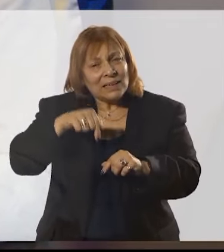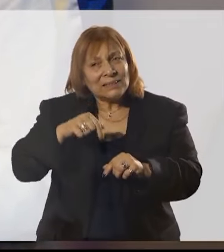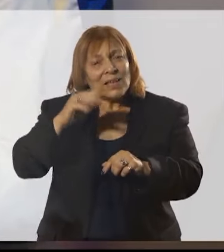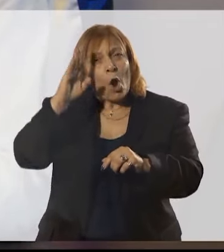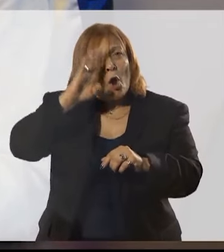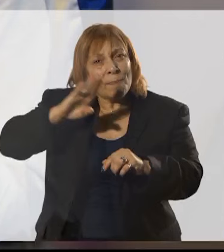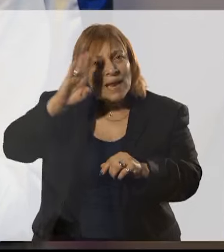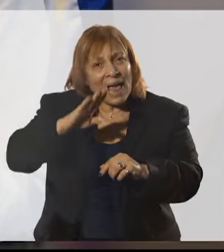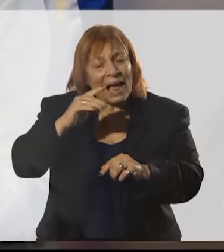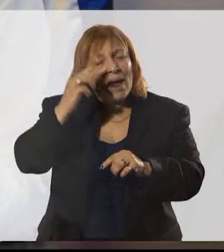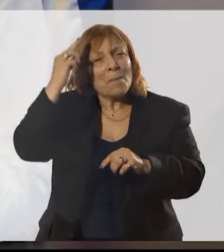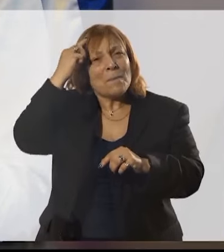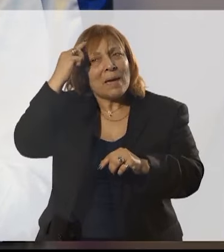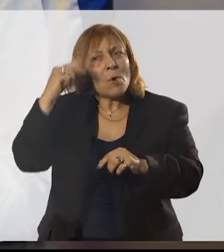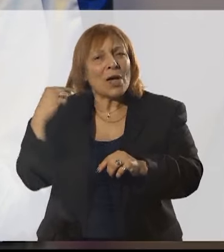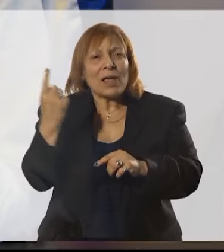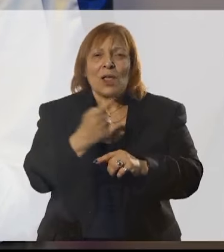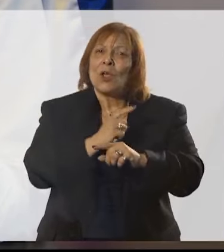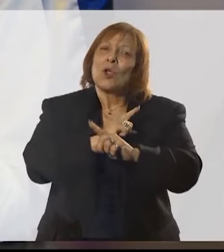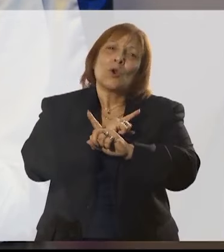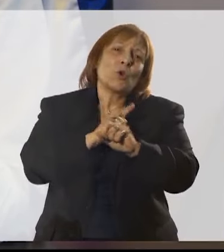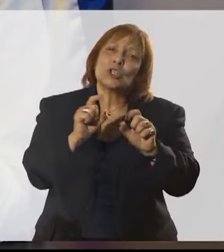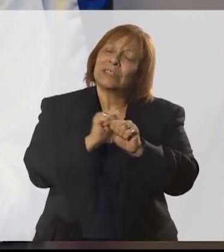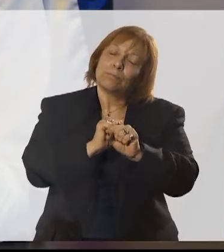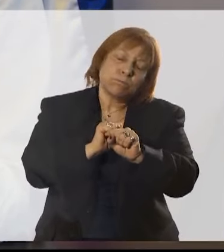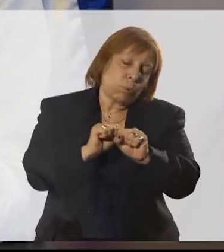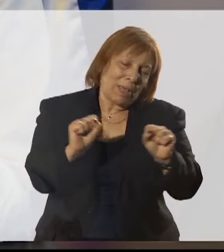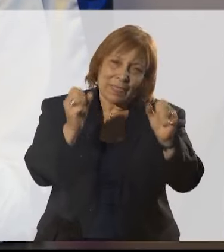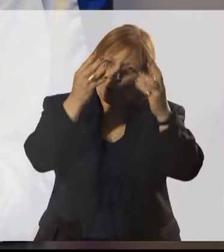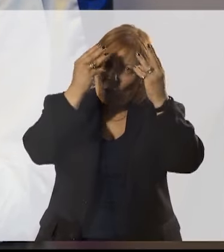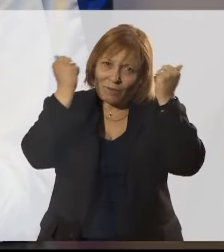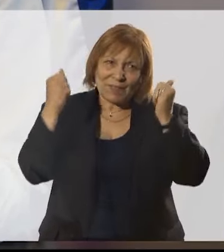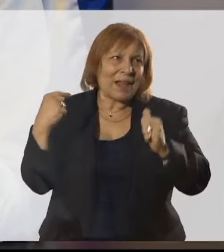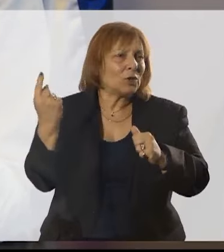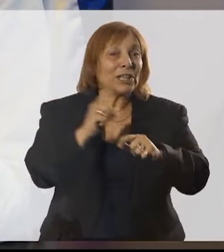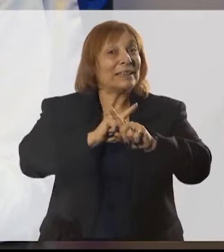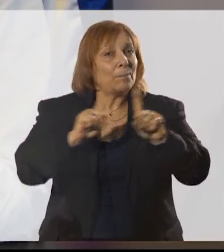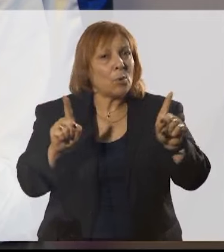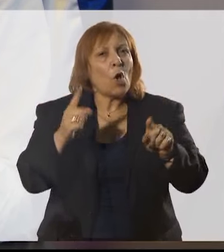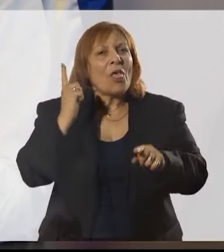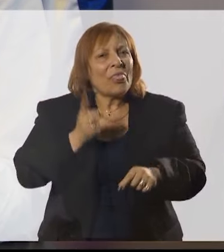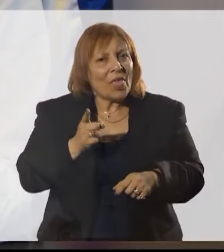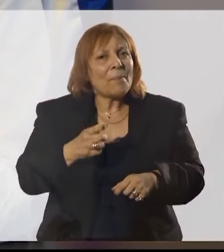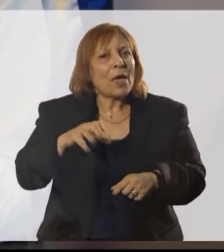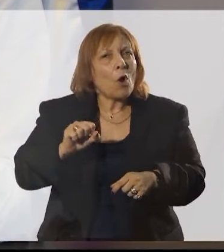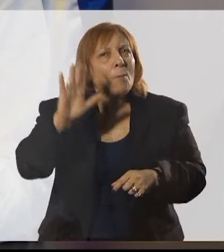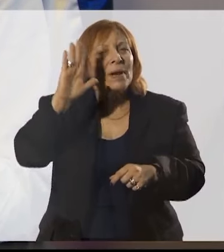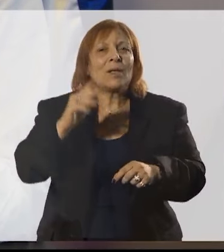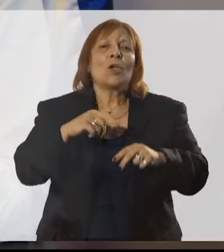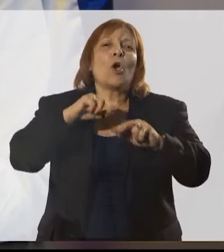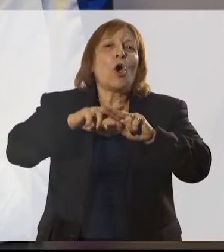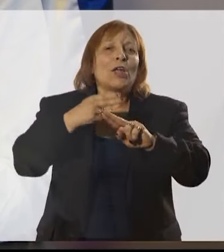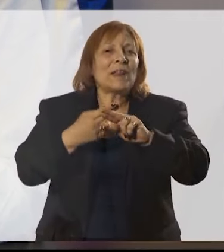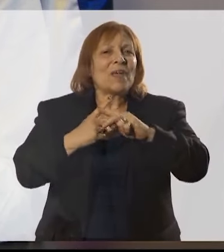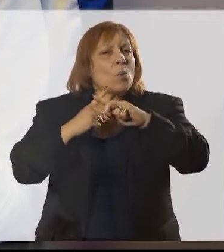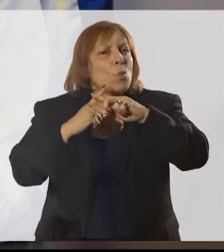esta conmemoración sea un acto de memoria de lo que no puede Ni debe olvidarse y también de compromiso